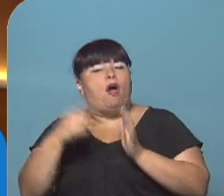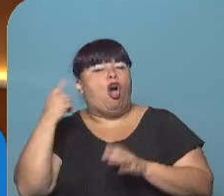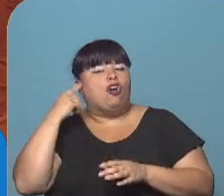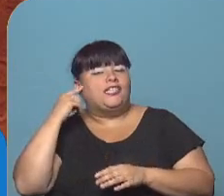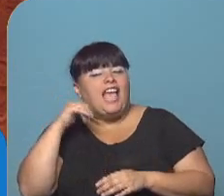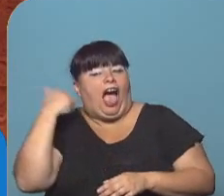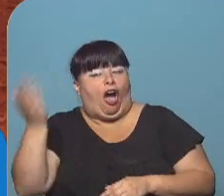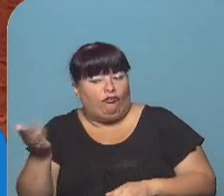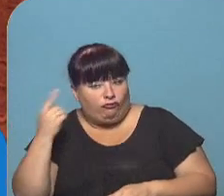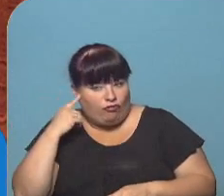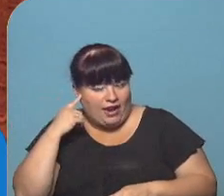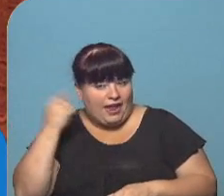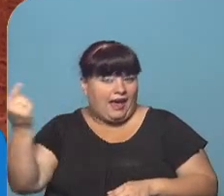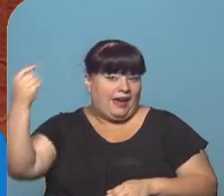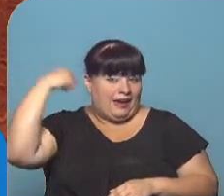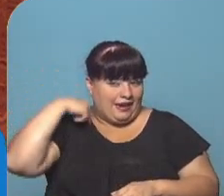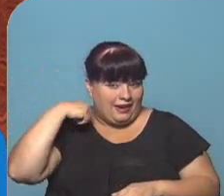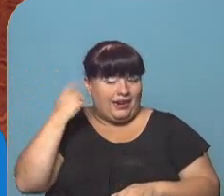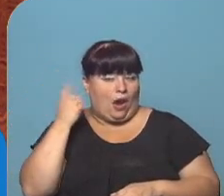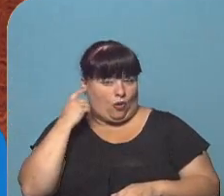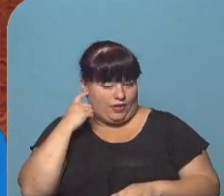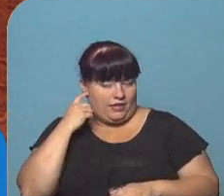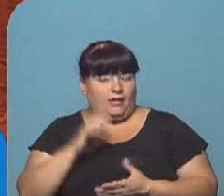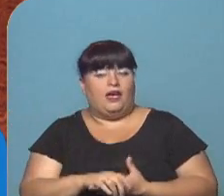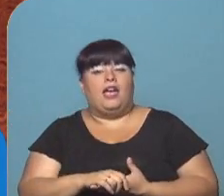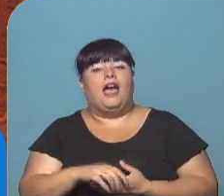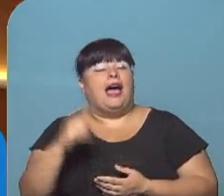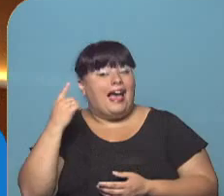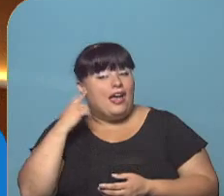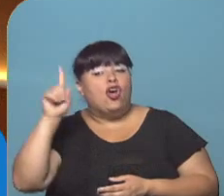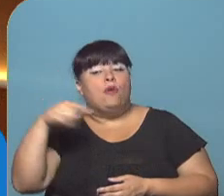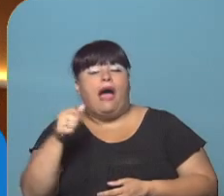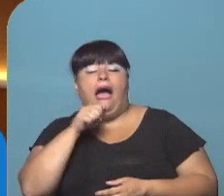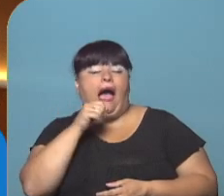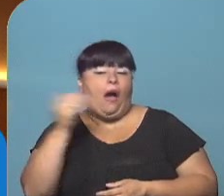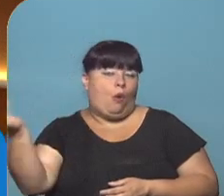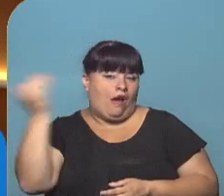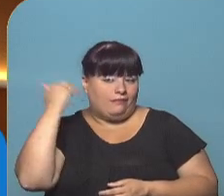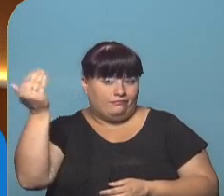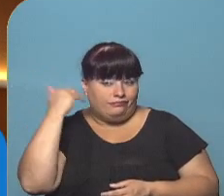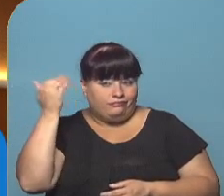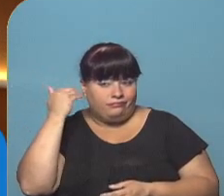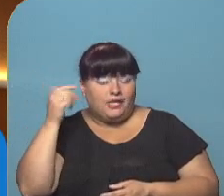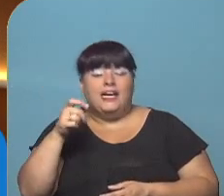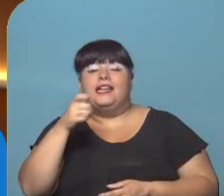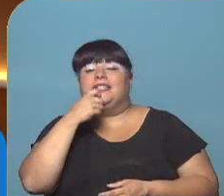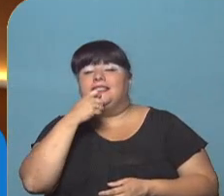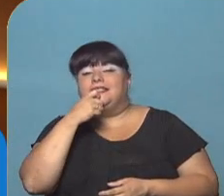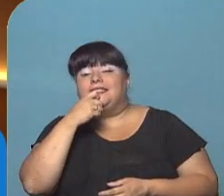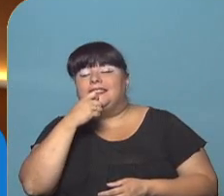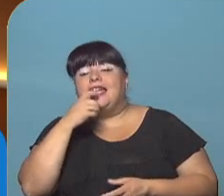otitis externa, claro, la del canal auditivo. Y acá es porque el agua entra y si hay